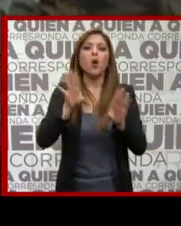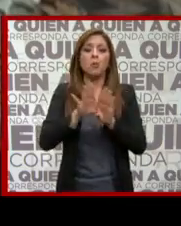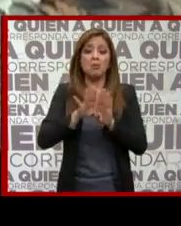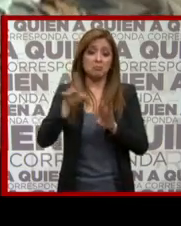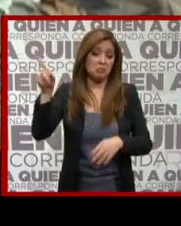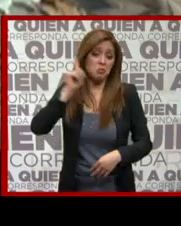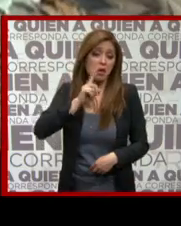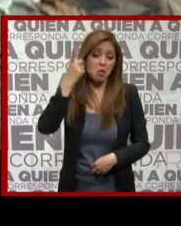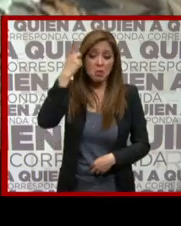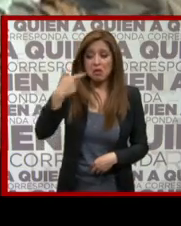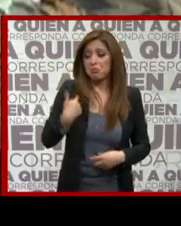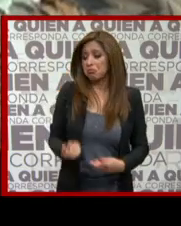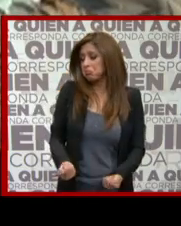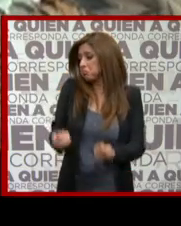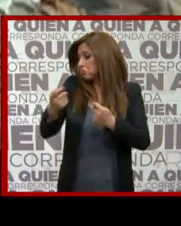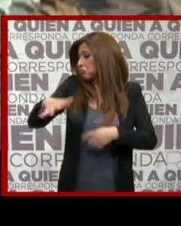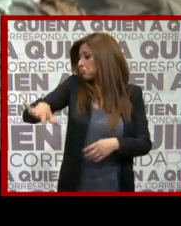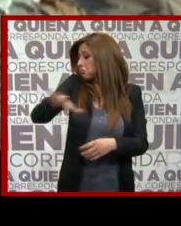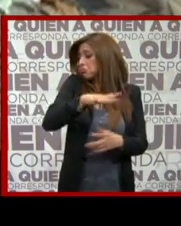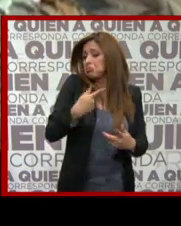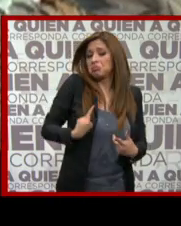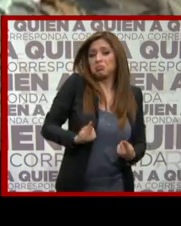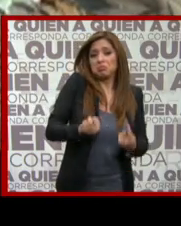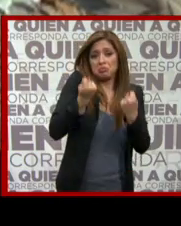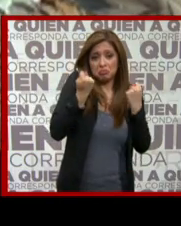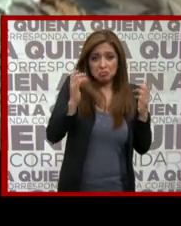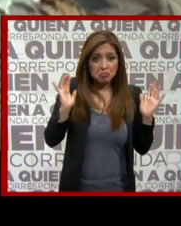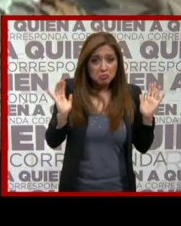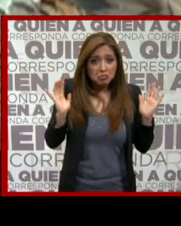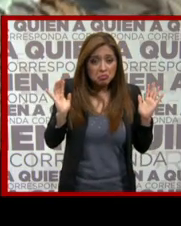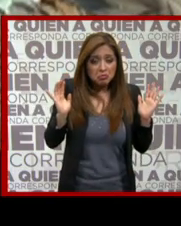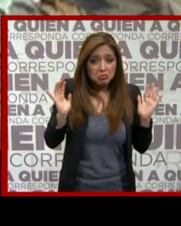no le interesa, ella pues no juega como